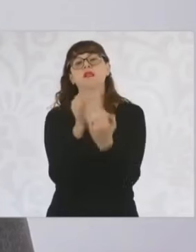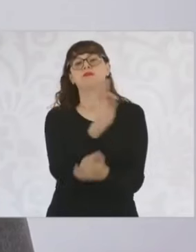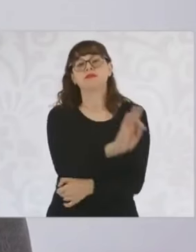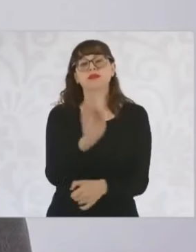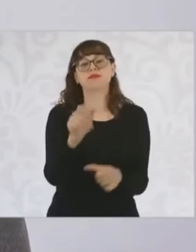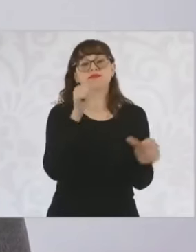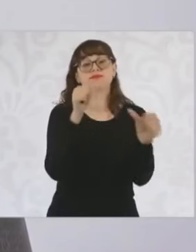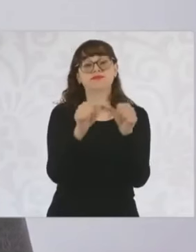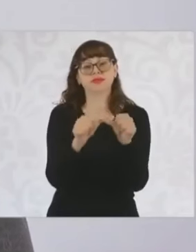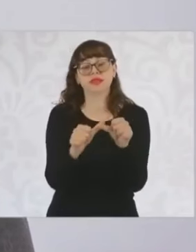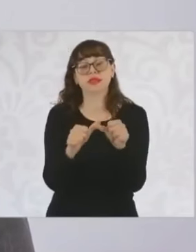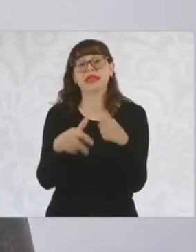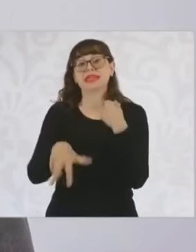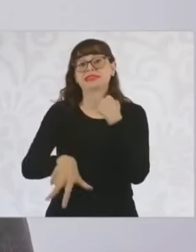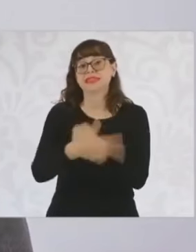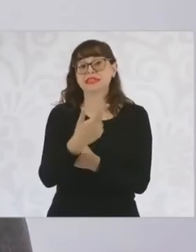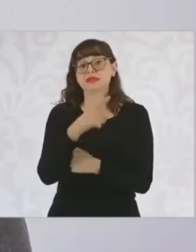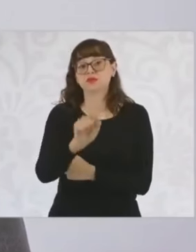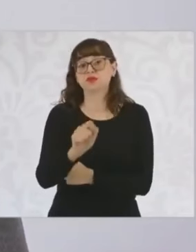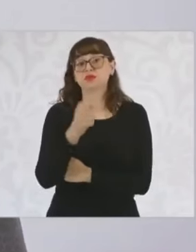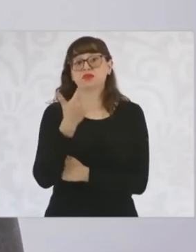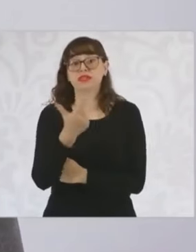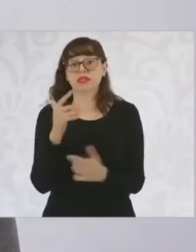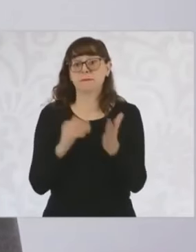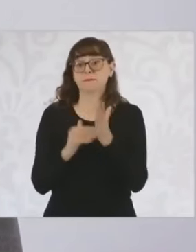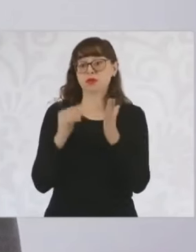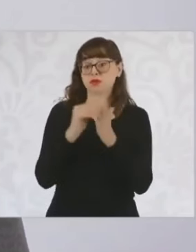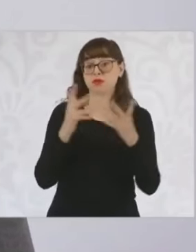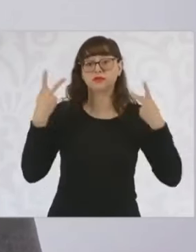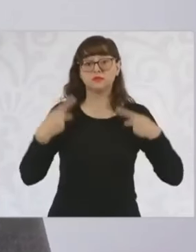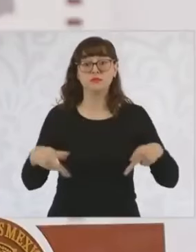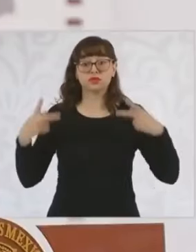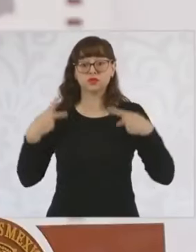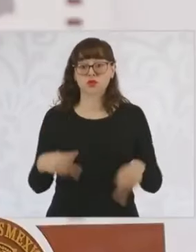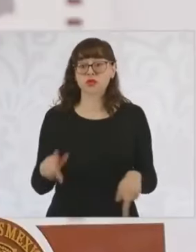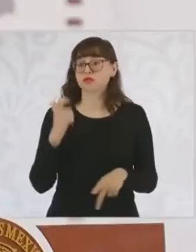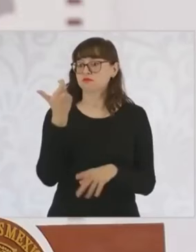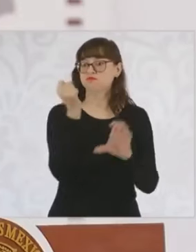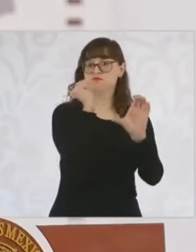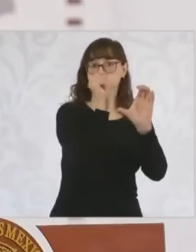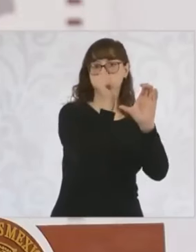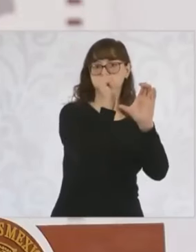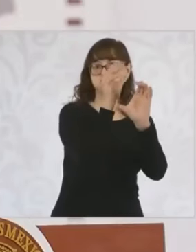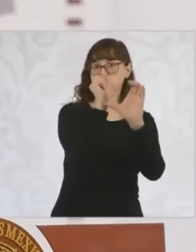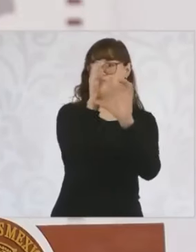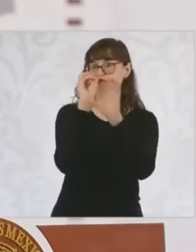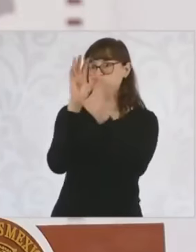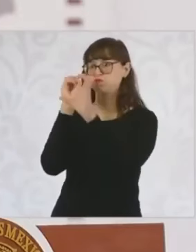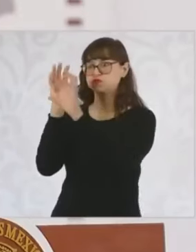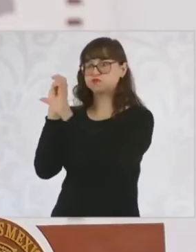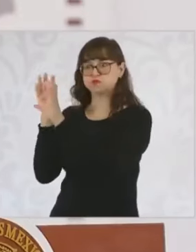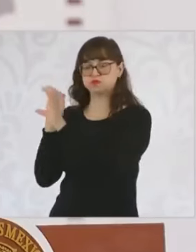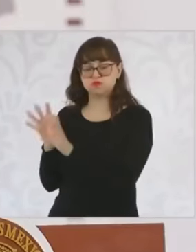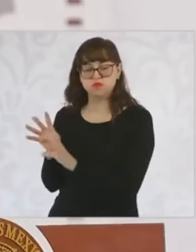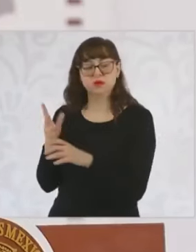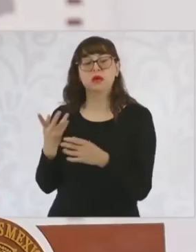a 13.7 millones de beneficiarios en el caso de los programas que se dispersan de esta manera